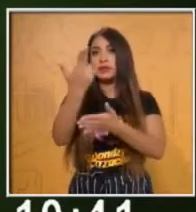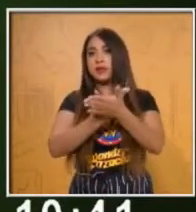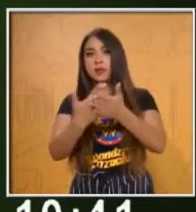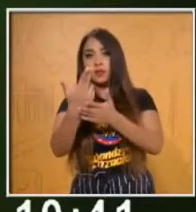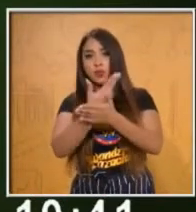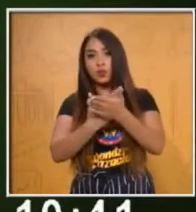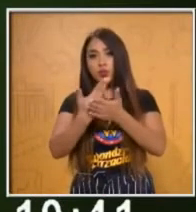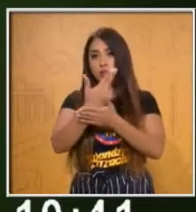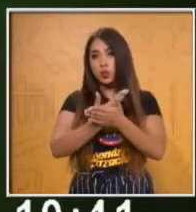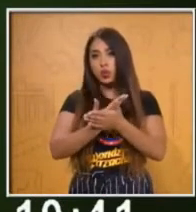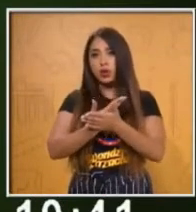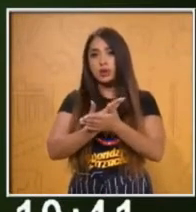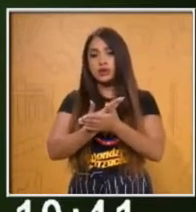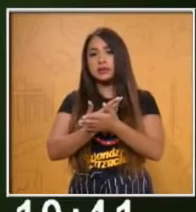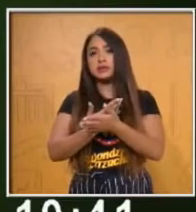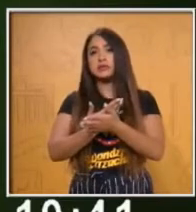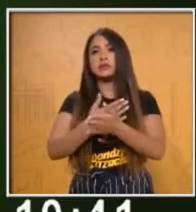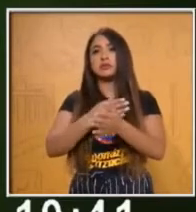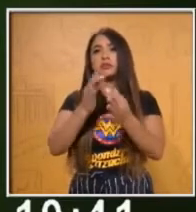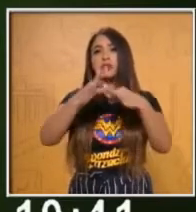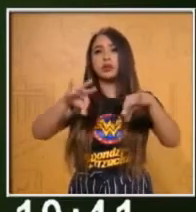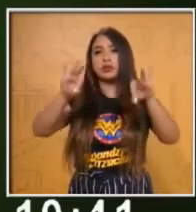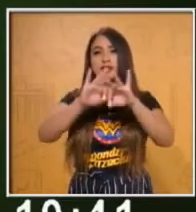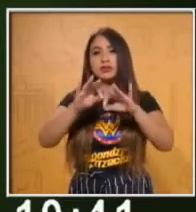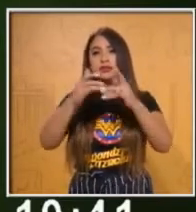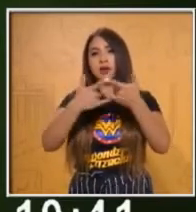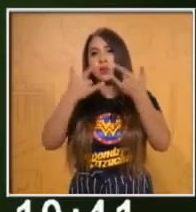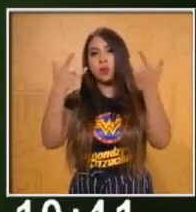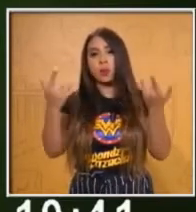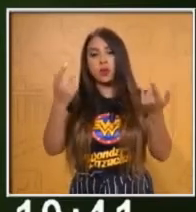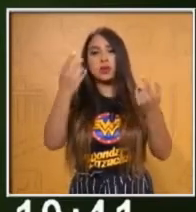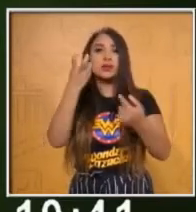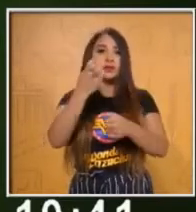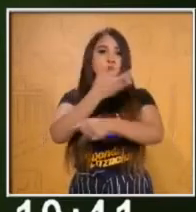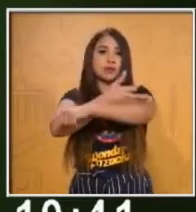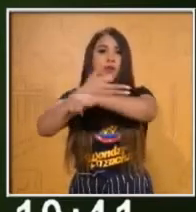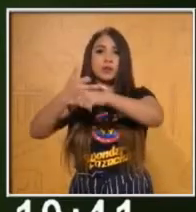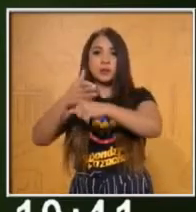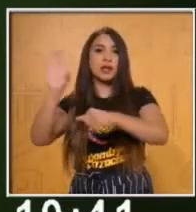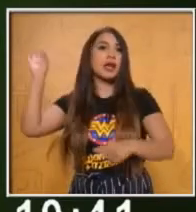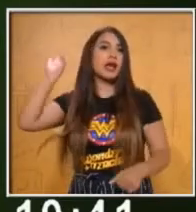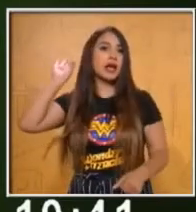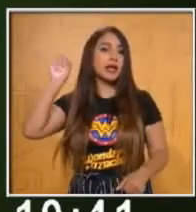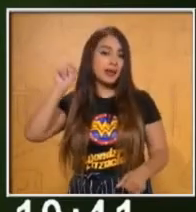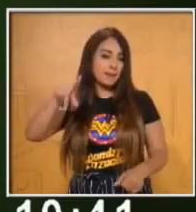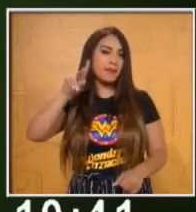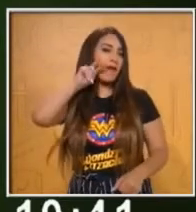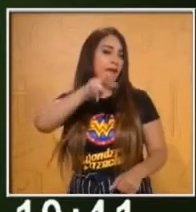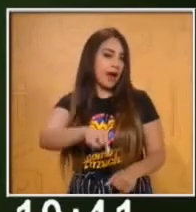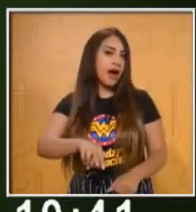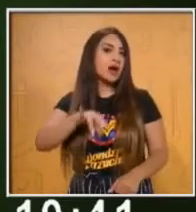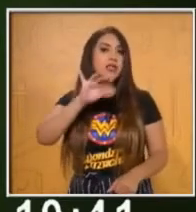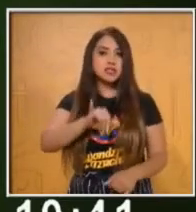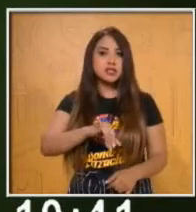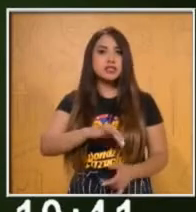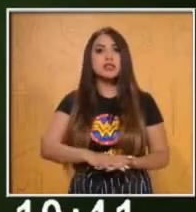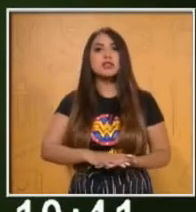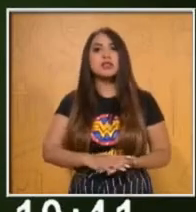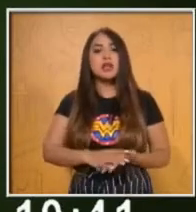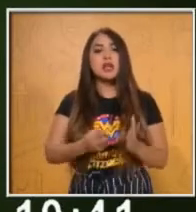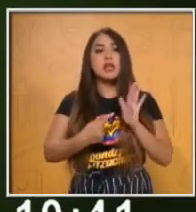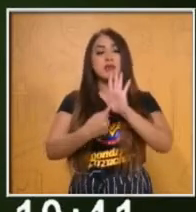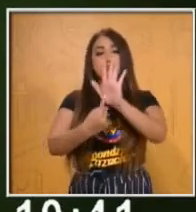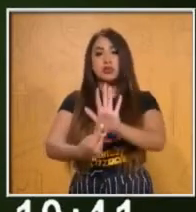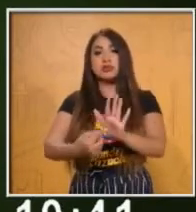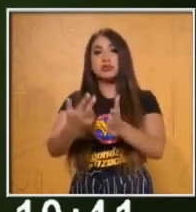más importantes de tu cuento para que tu familia te escuche y les muestres tus dibujos. ¿Qué vas a poner aquí?